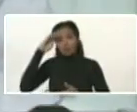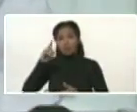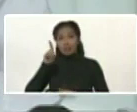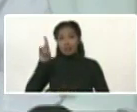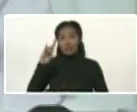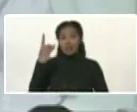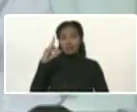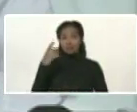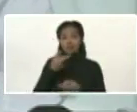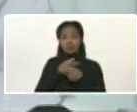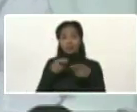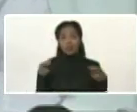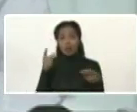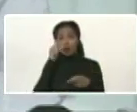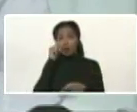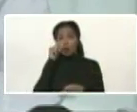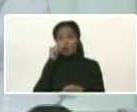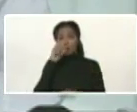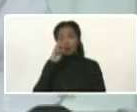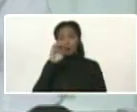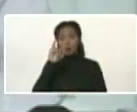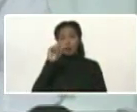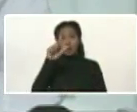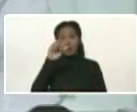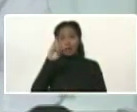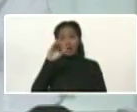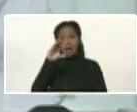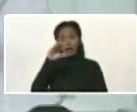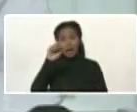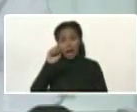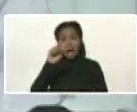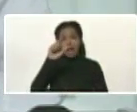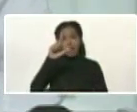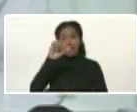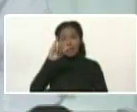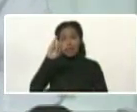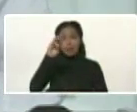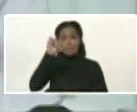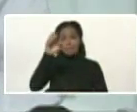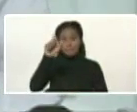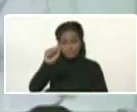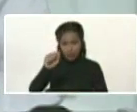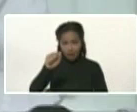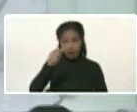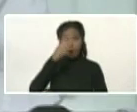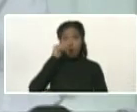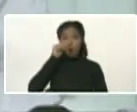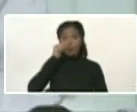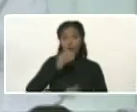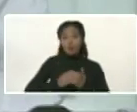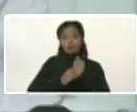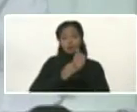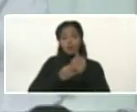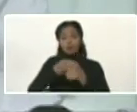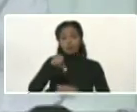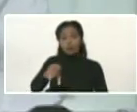El general Williams Carlos Calimán Romero, comandante de las Fuerzas Armadas del